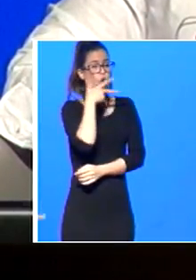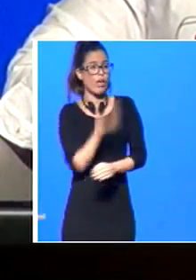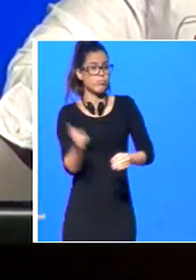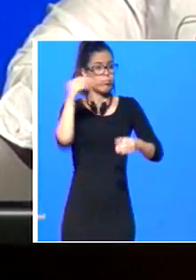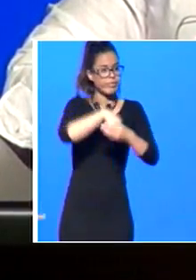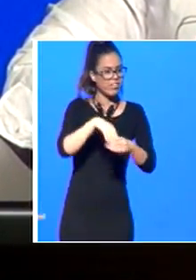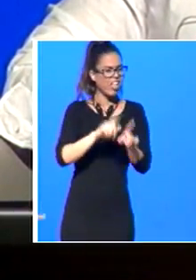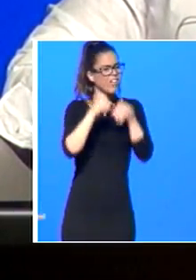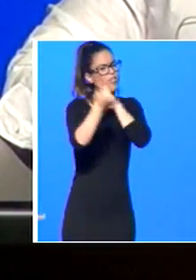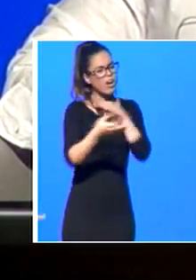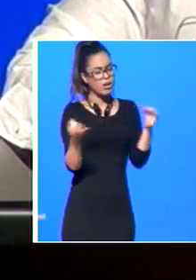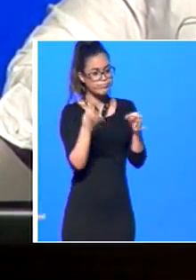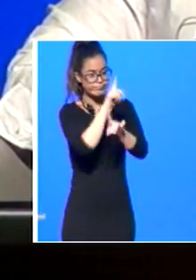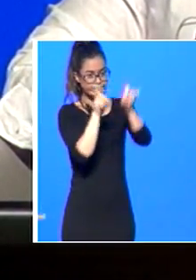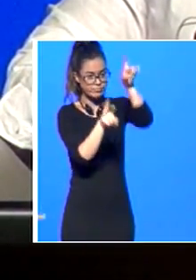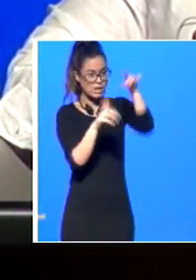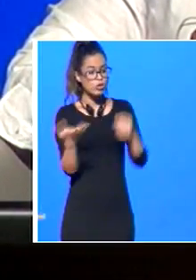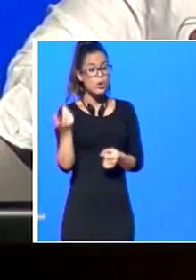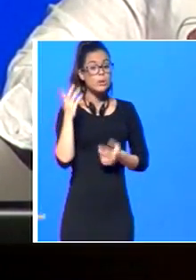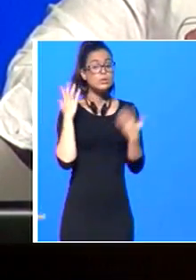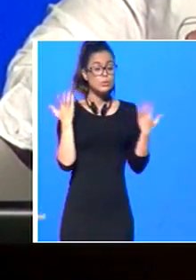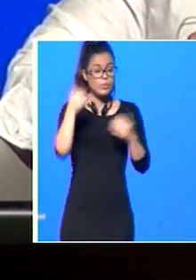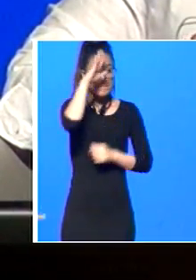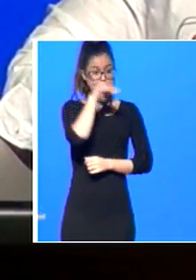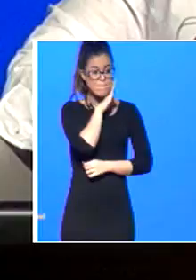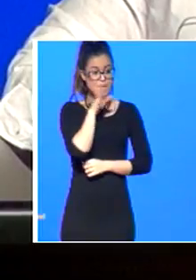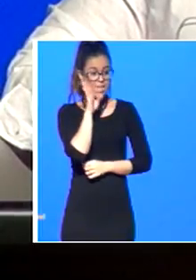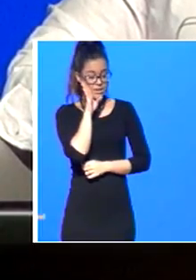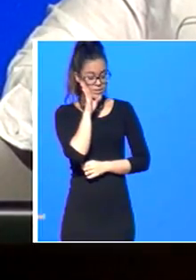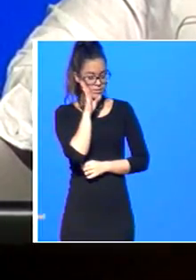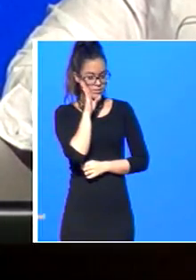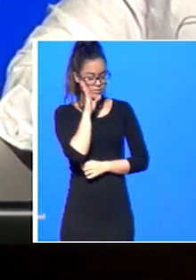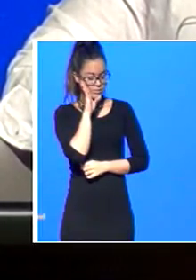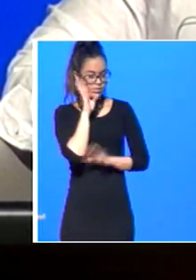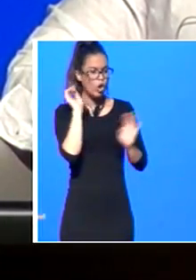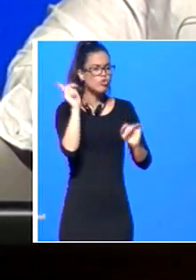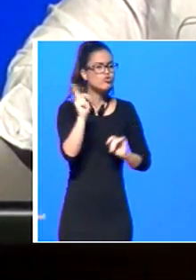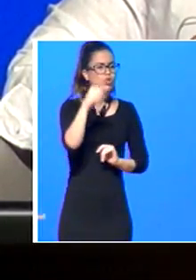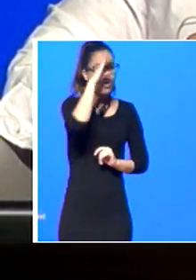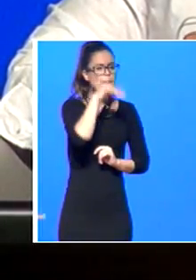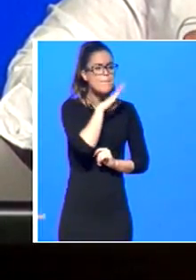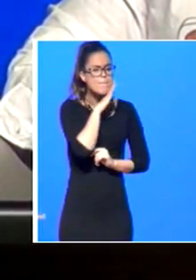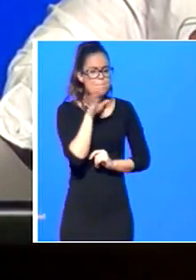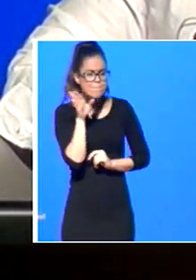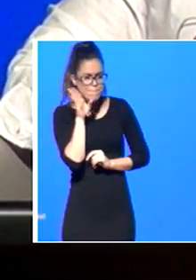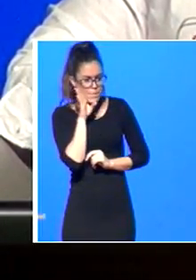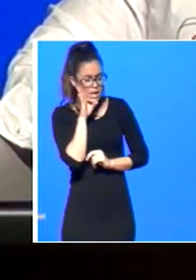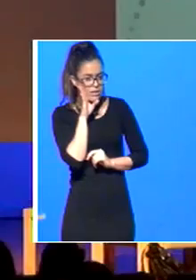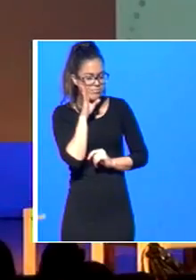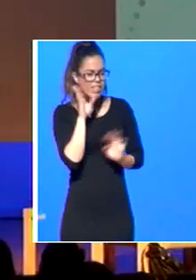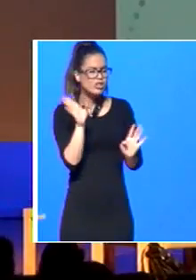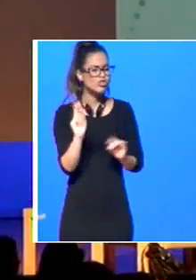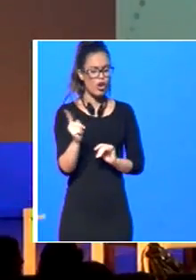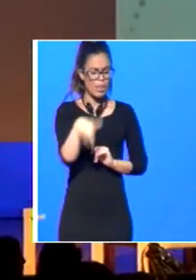Y creo que tenemos que coger a estos padres, y no solo a los padres de necesidades educativas especiales, sino a todos